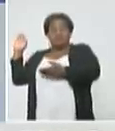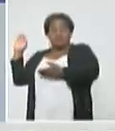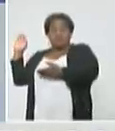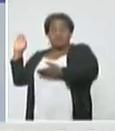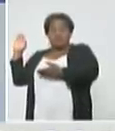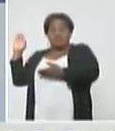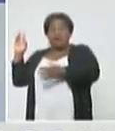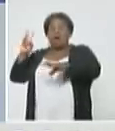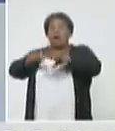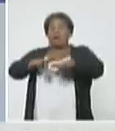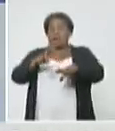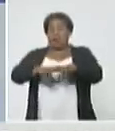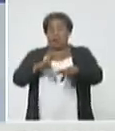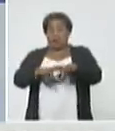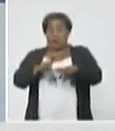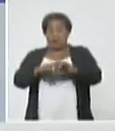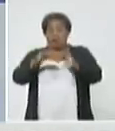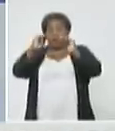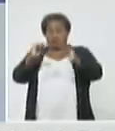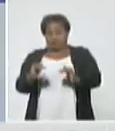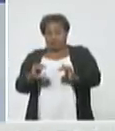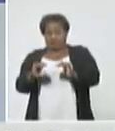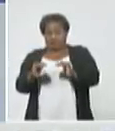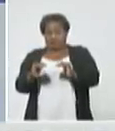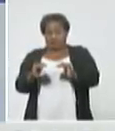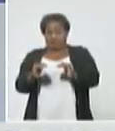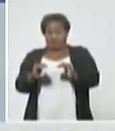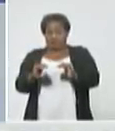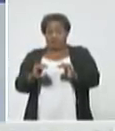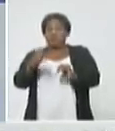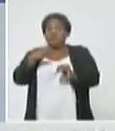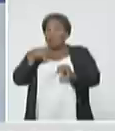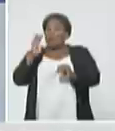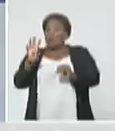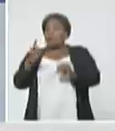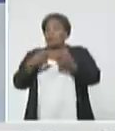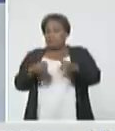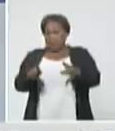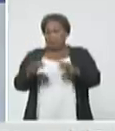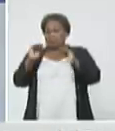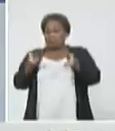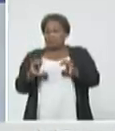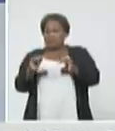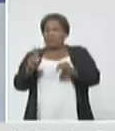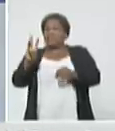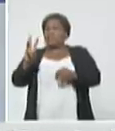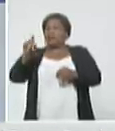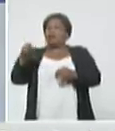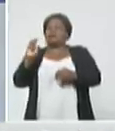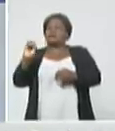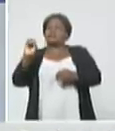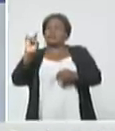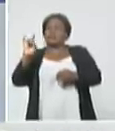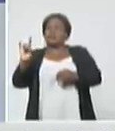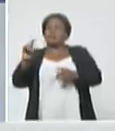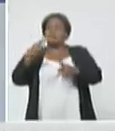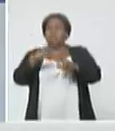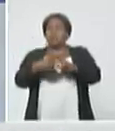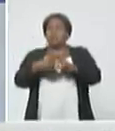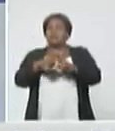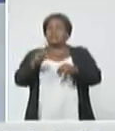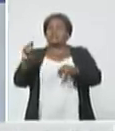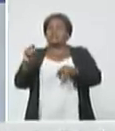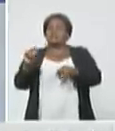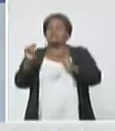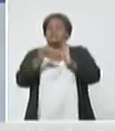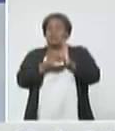Habana disminuye a pesar de los 4 casos que tuvo a 3,09 por 100.000 habitantes, y Villa Clara